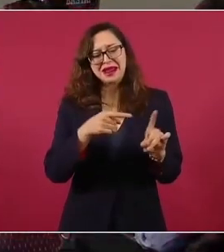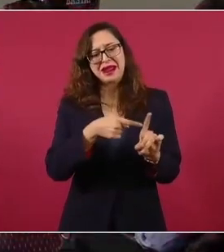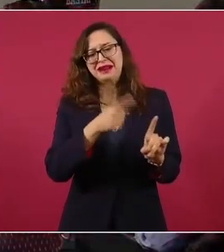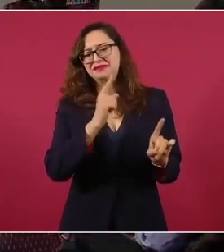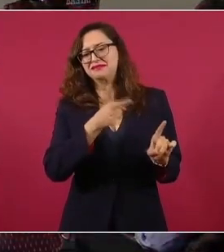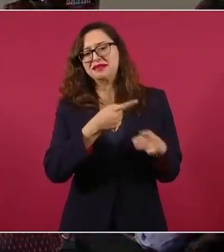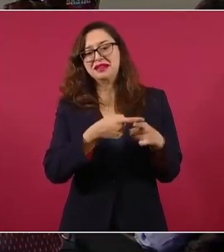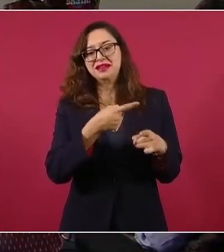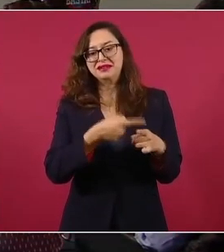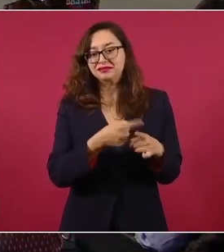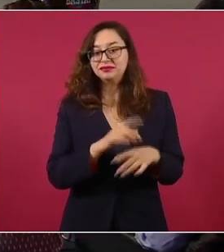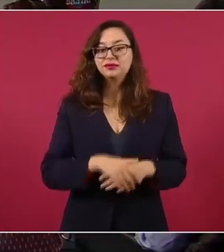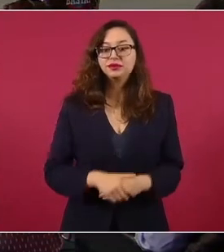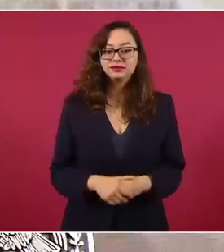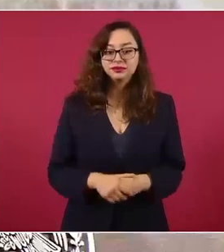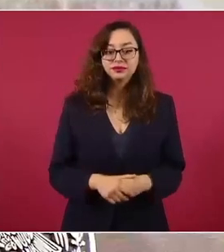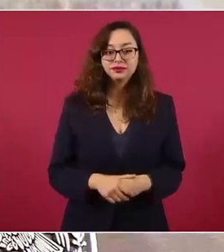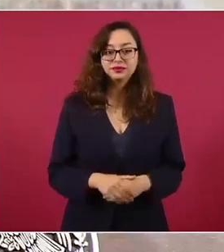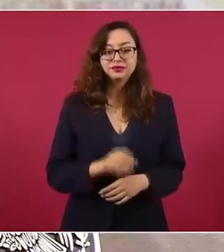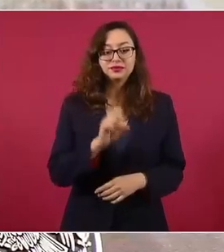Santiago Krill,